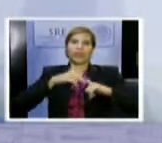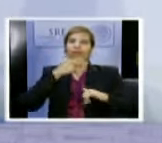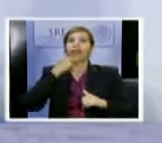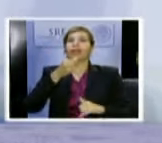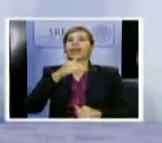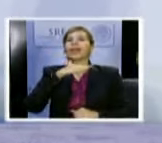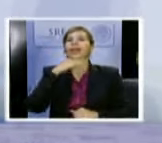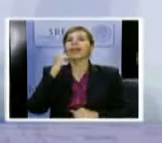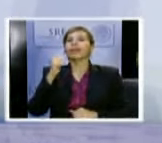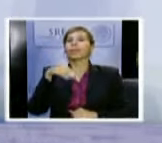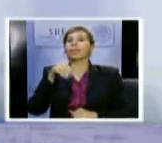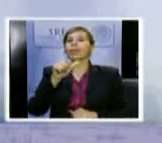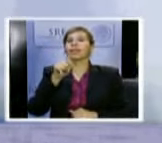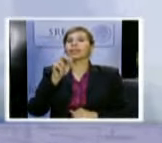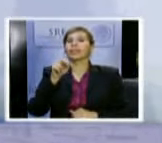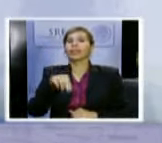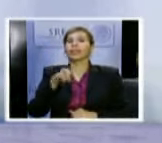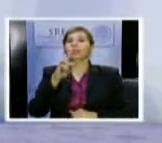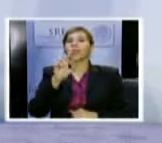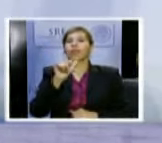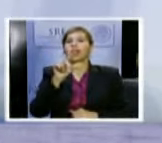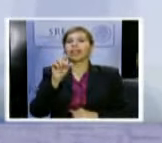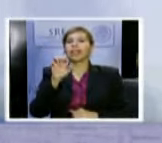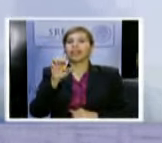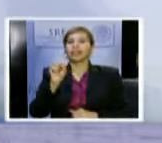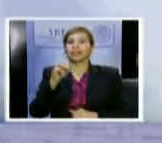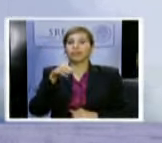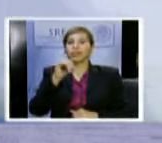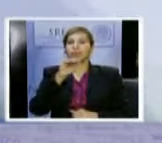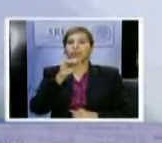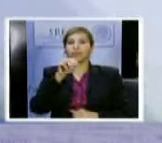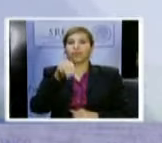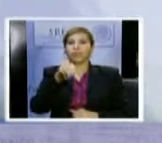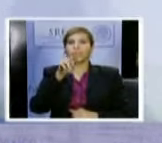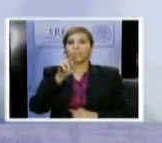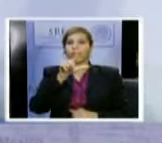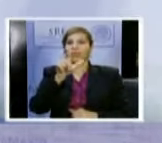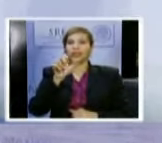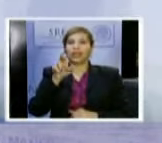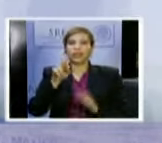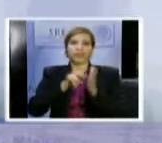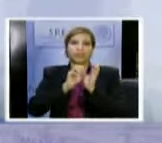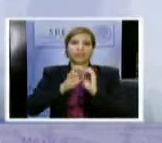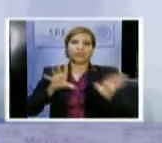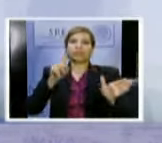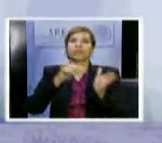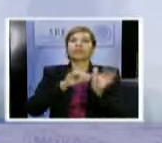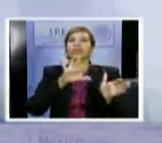alemán Martin Waldseemüller, publicado en 1507.